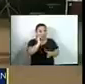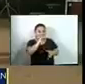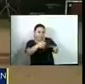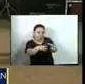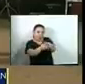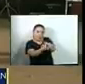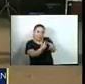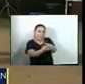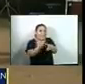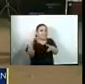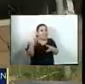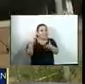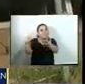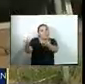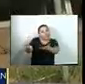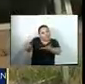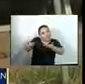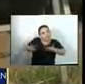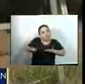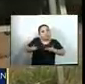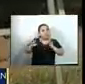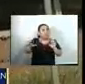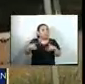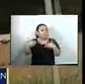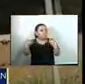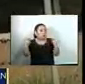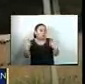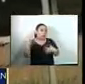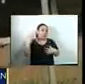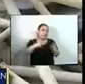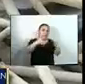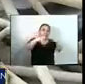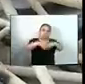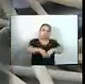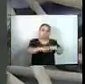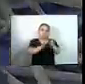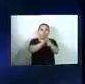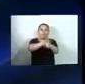que urge apoyo después del golpe económico de la pandemia